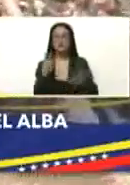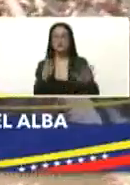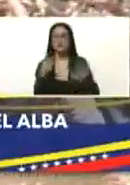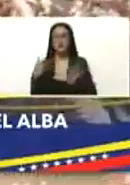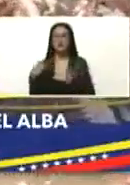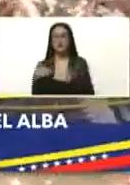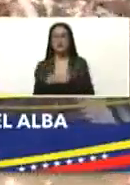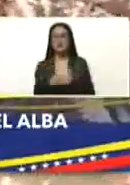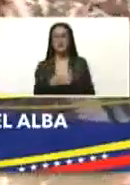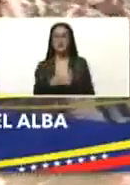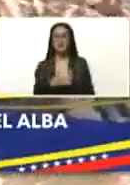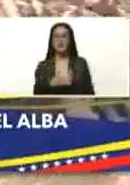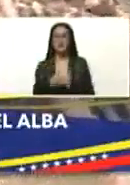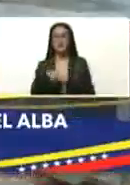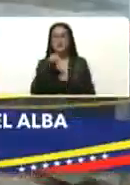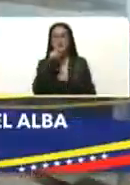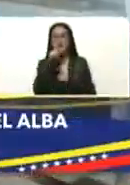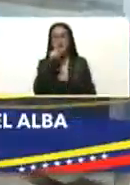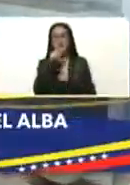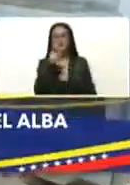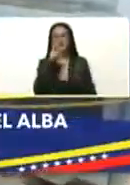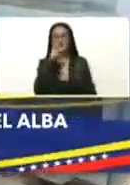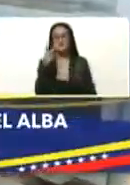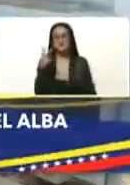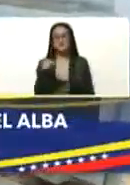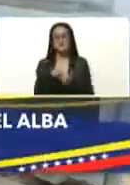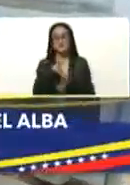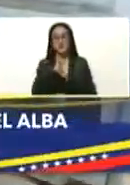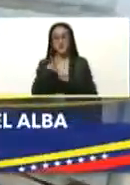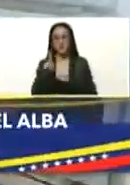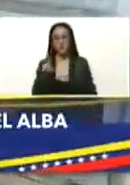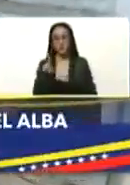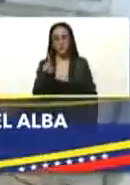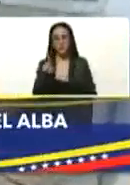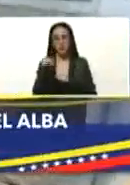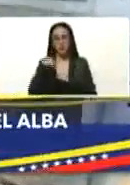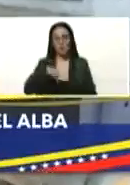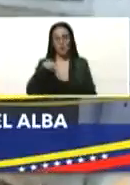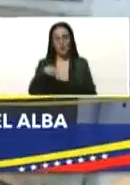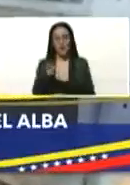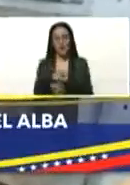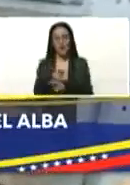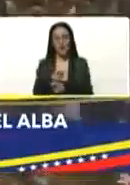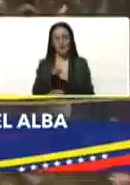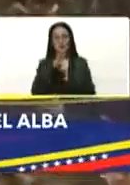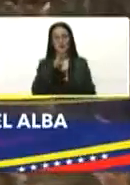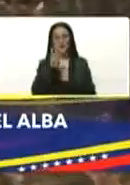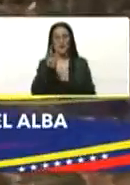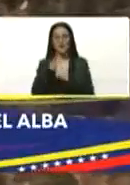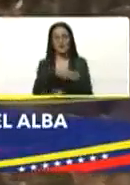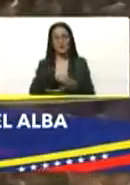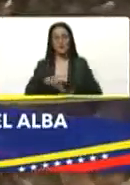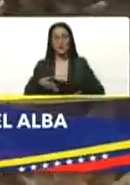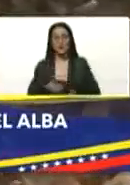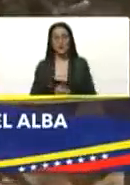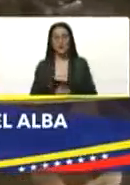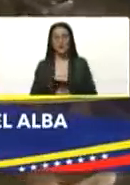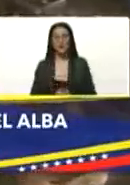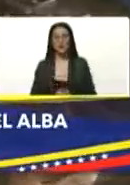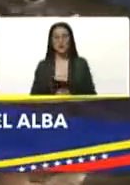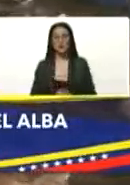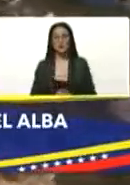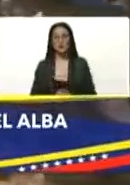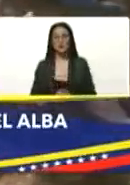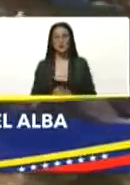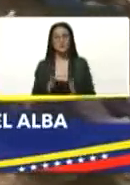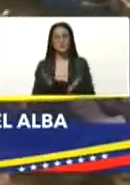36.488.000 unidades de pollo en el 2021. Hoy, a esta fecha, en agosto, tenemos 34 millones. Tiene entonces